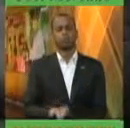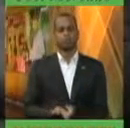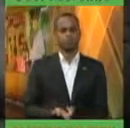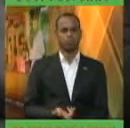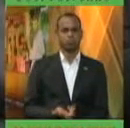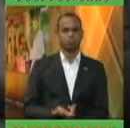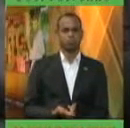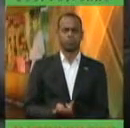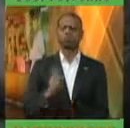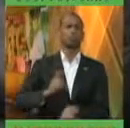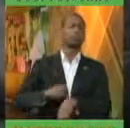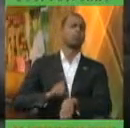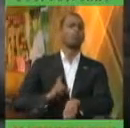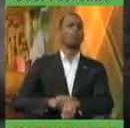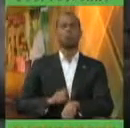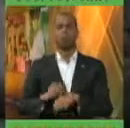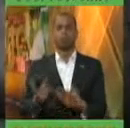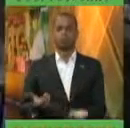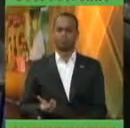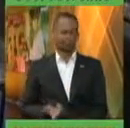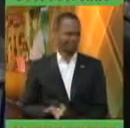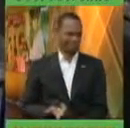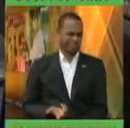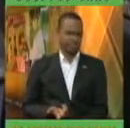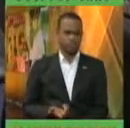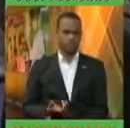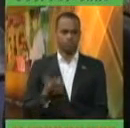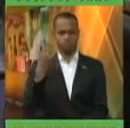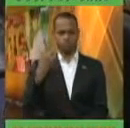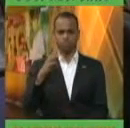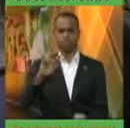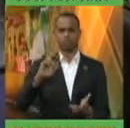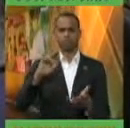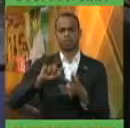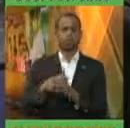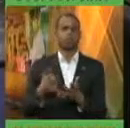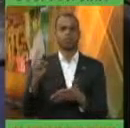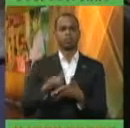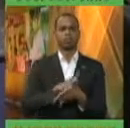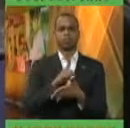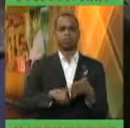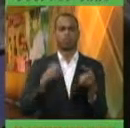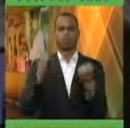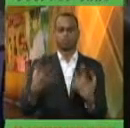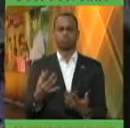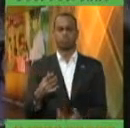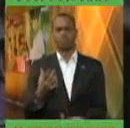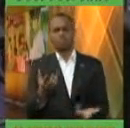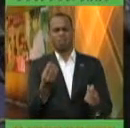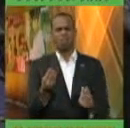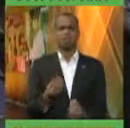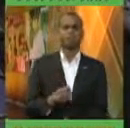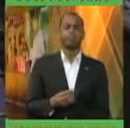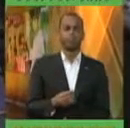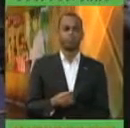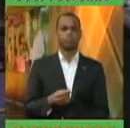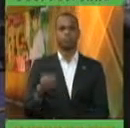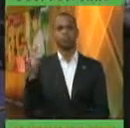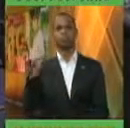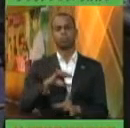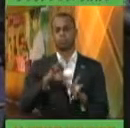qué porque va a venir la discriminación entonces de parte de mucho claro es un